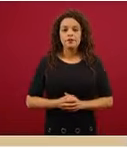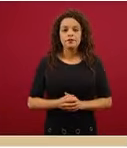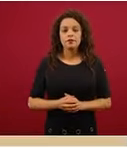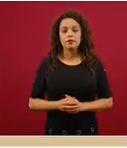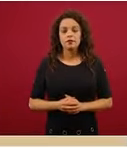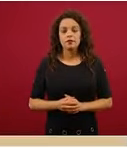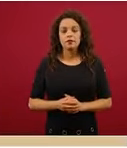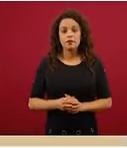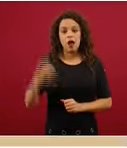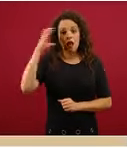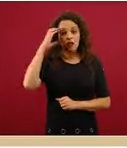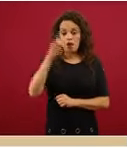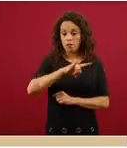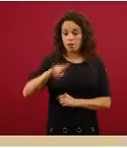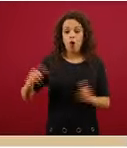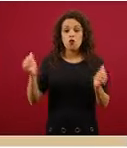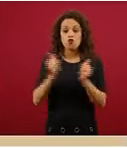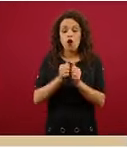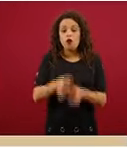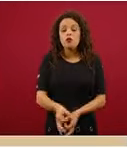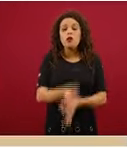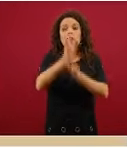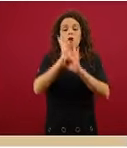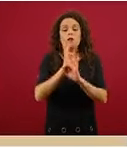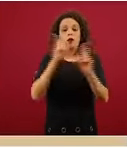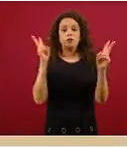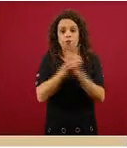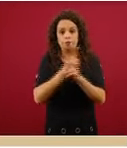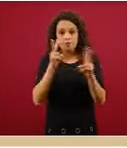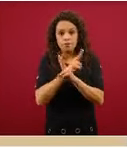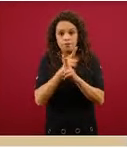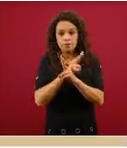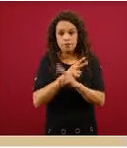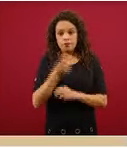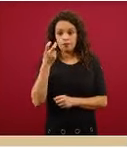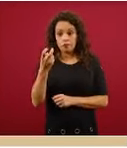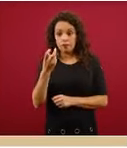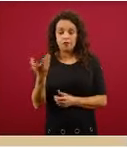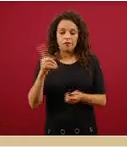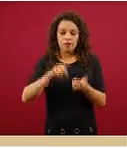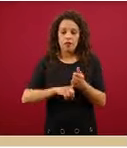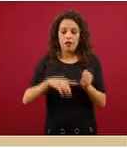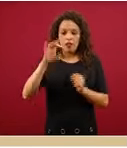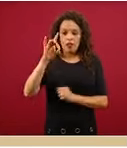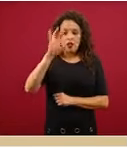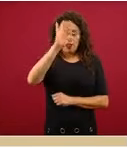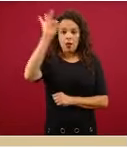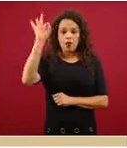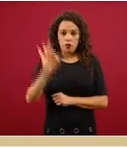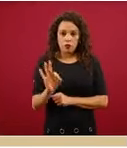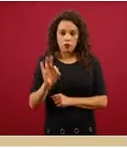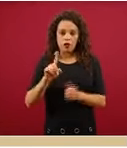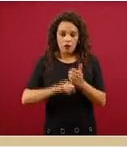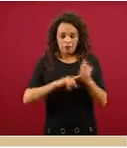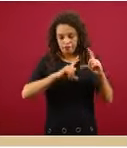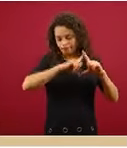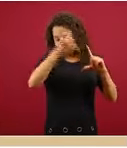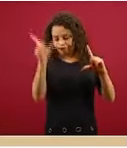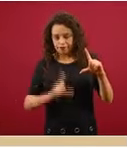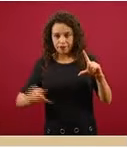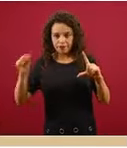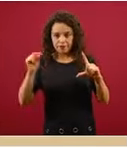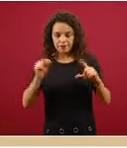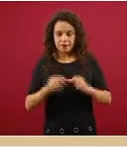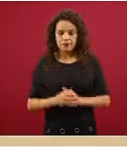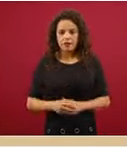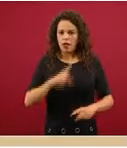ventilador. Aquí es inclusive menor todavía la ocupación, 30% a nivel nacional y prácticamente